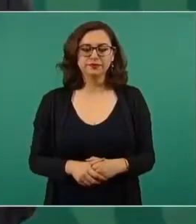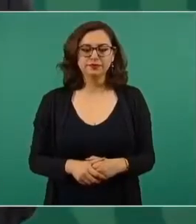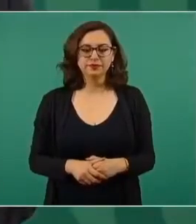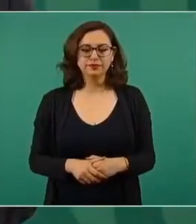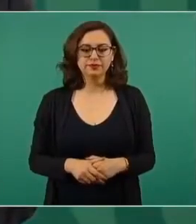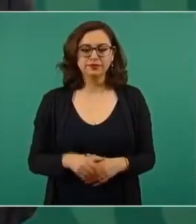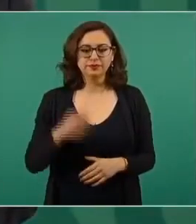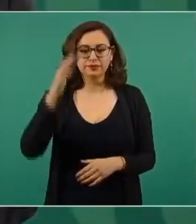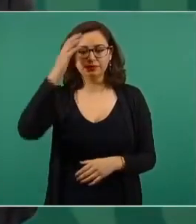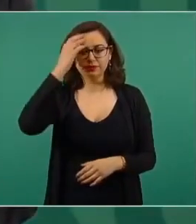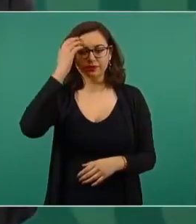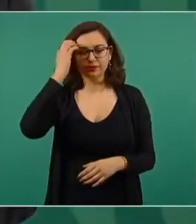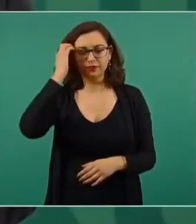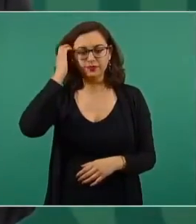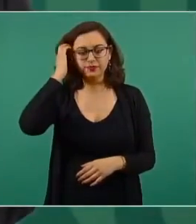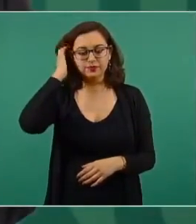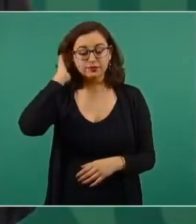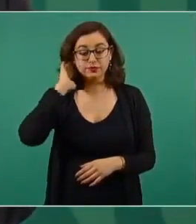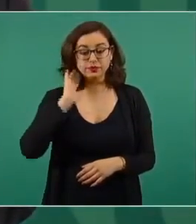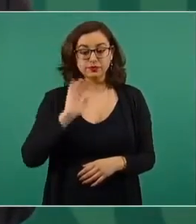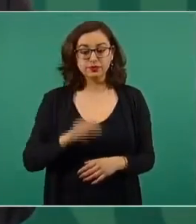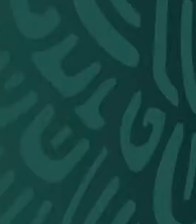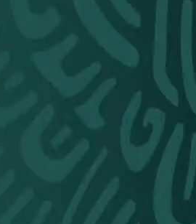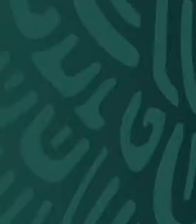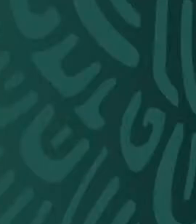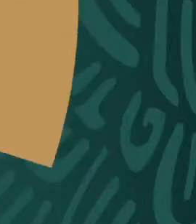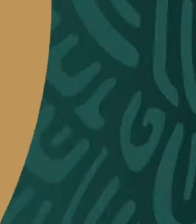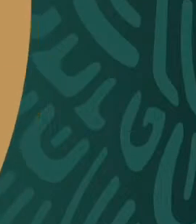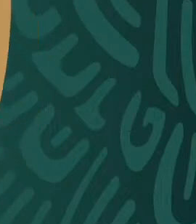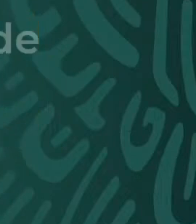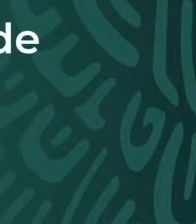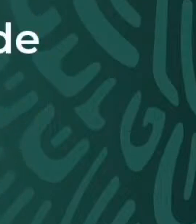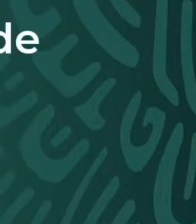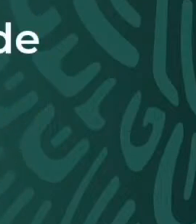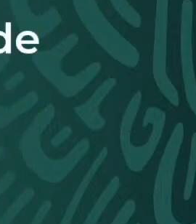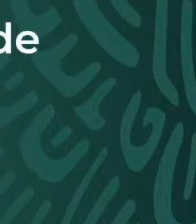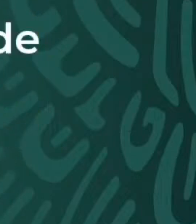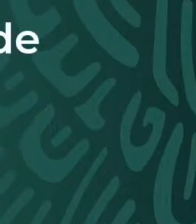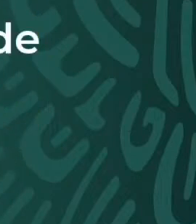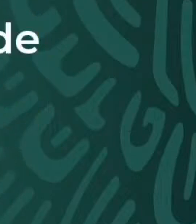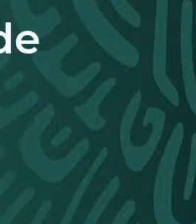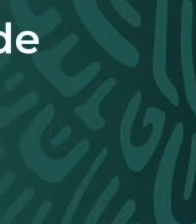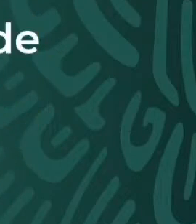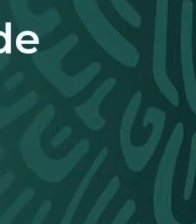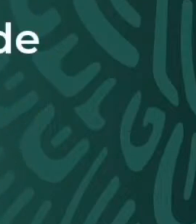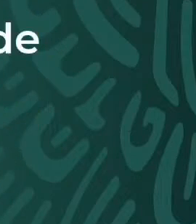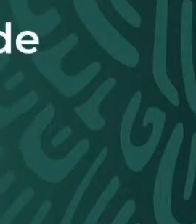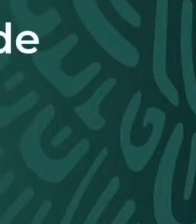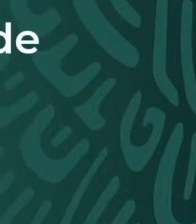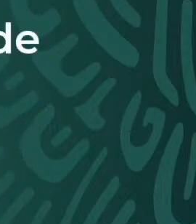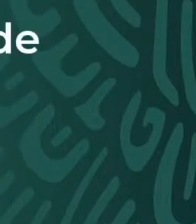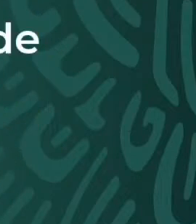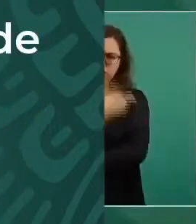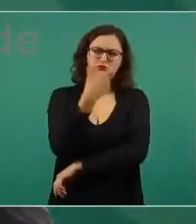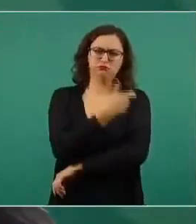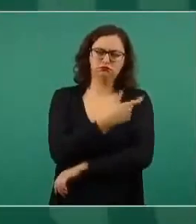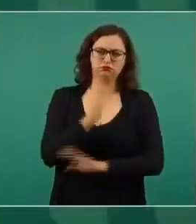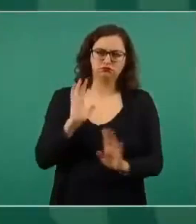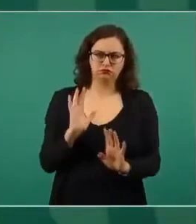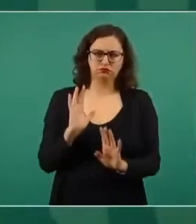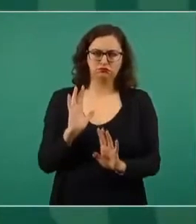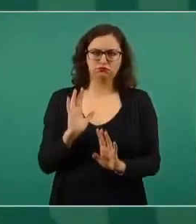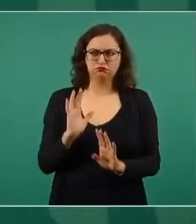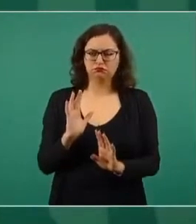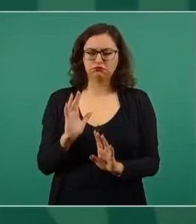las clases. No obstante, reafirmó el compromiso de vacunar a todos los adultos antes del invierno.